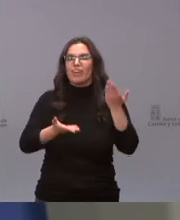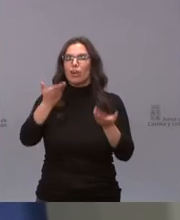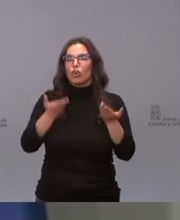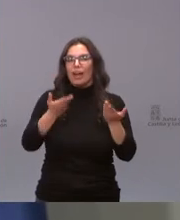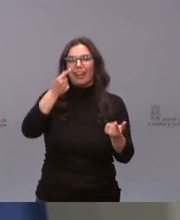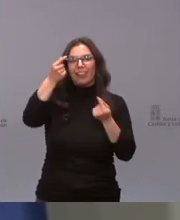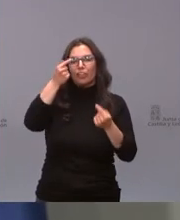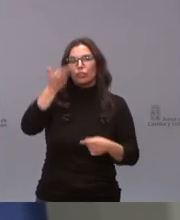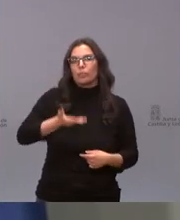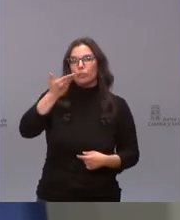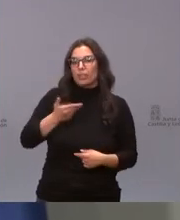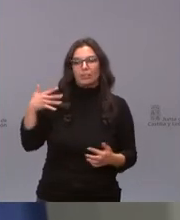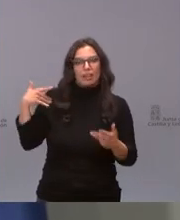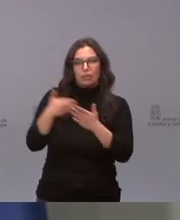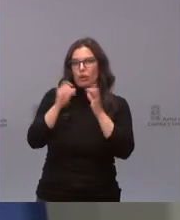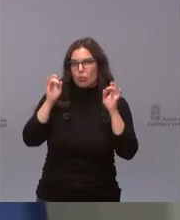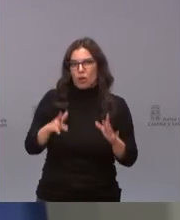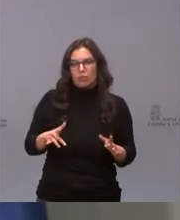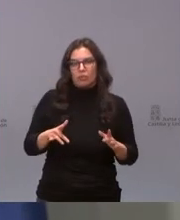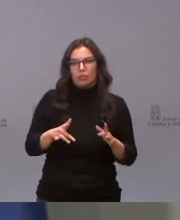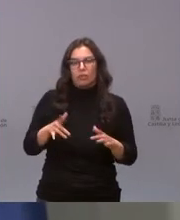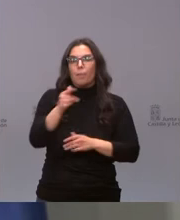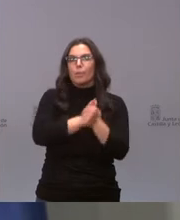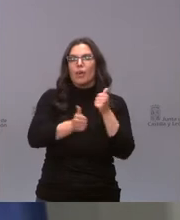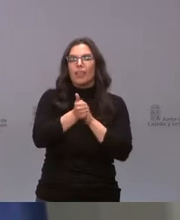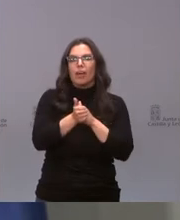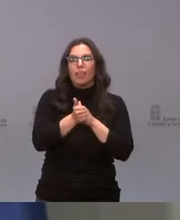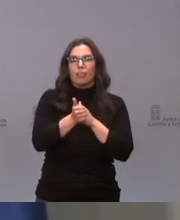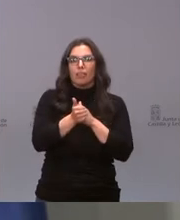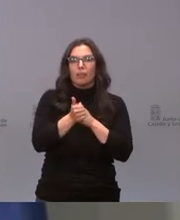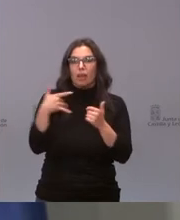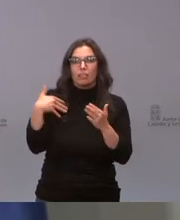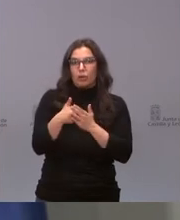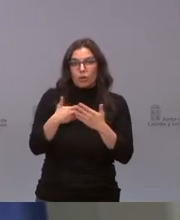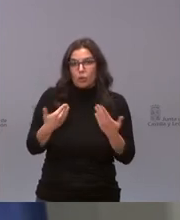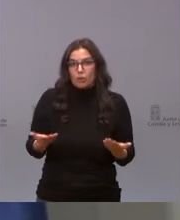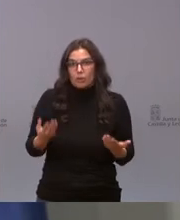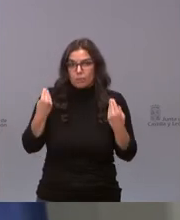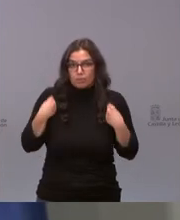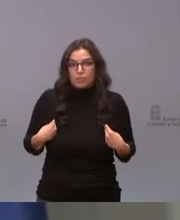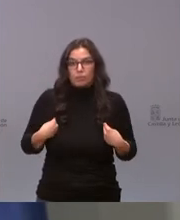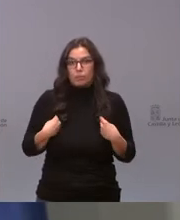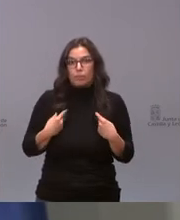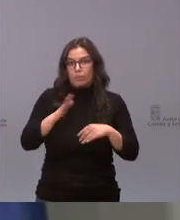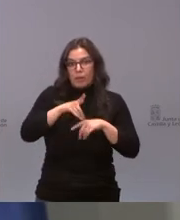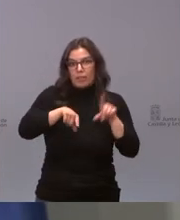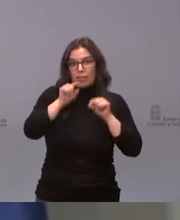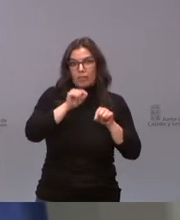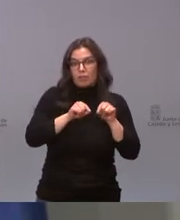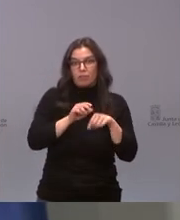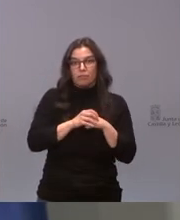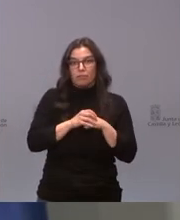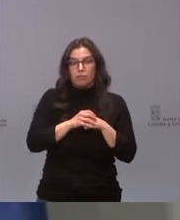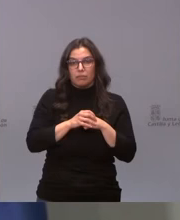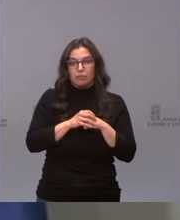lo mismo que hemos valorado hasta ahora. O sea, qué es prioritario, qué ha sido prioritario para la Junta en la toma de decisiones.